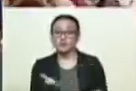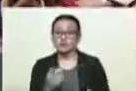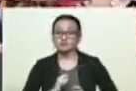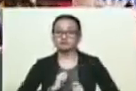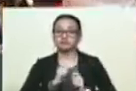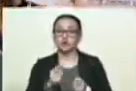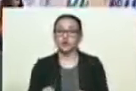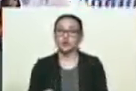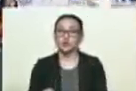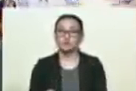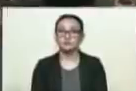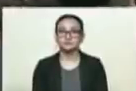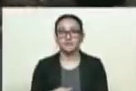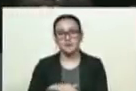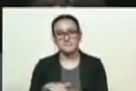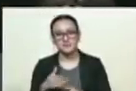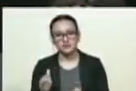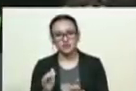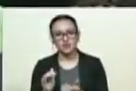Pedro Infante, atención.